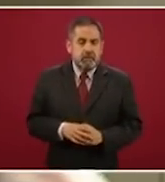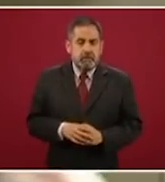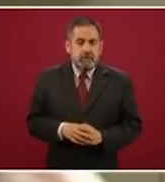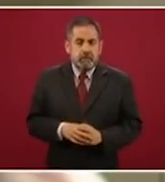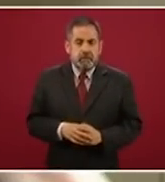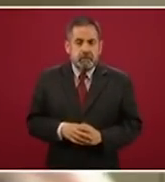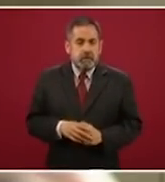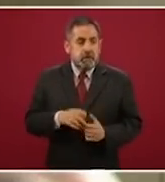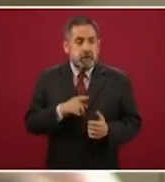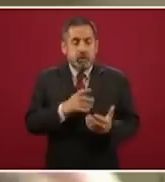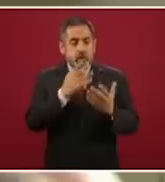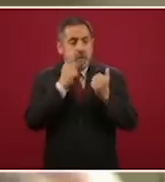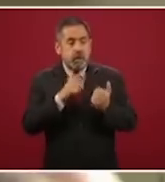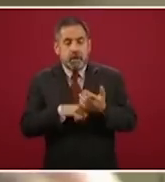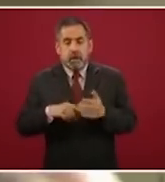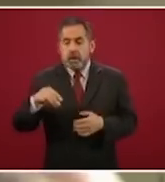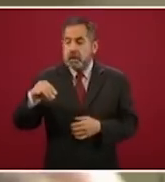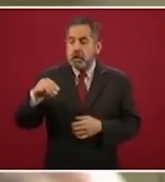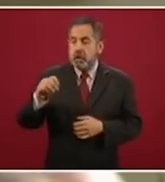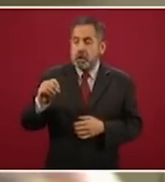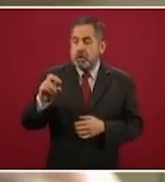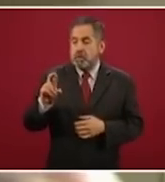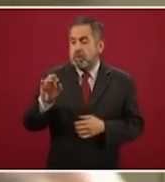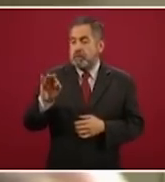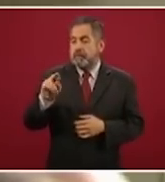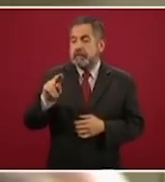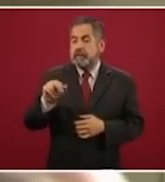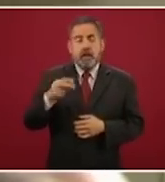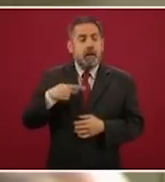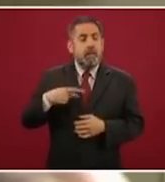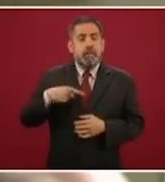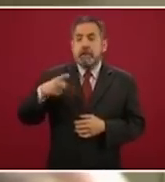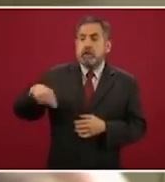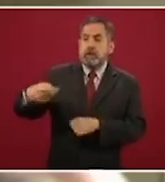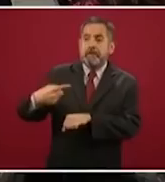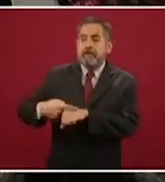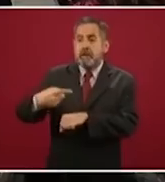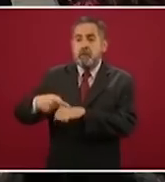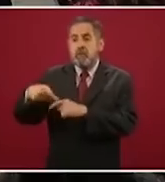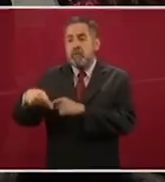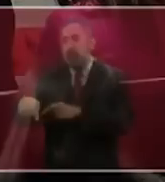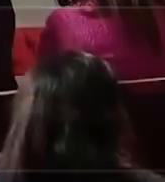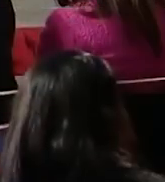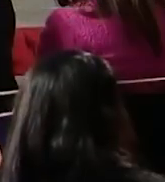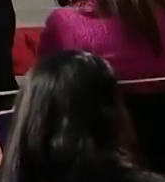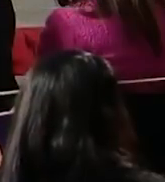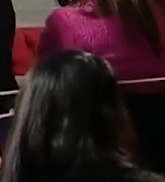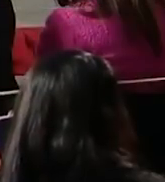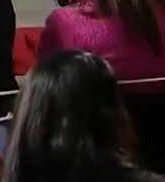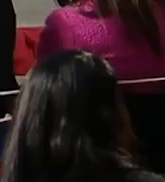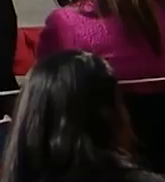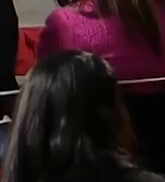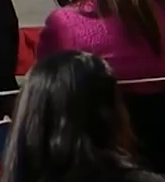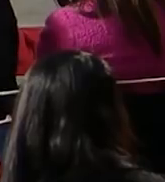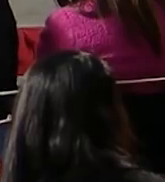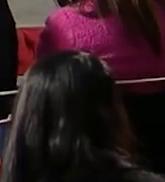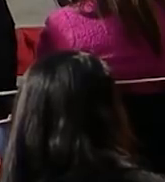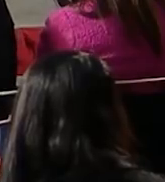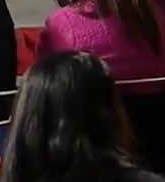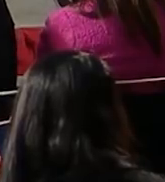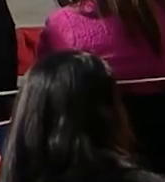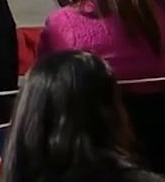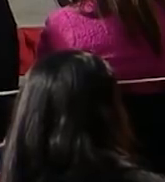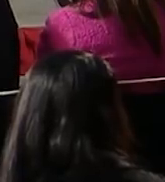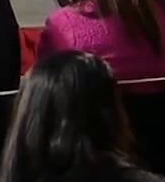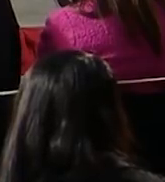no hay morfina para los enfermos terminales y las gentes enfermas se mueren de